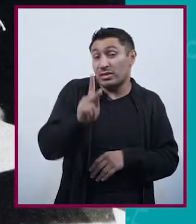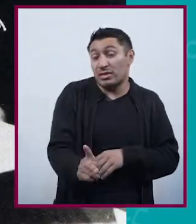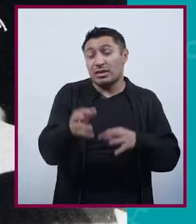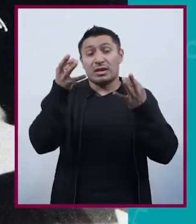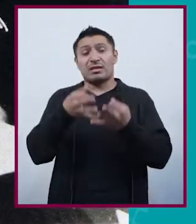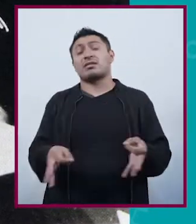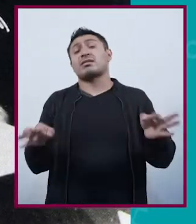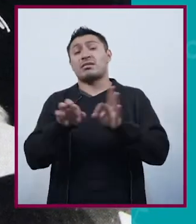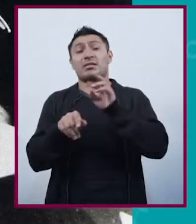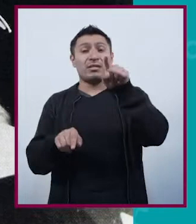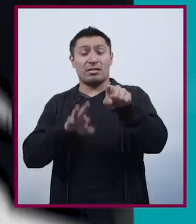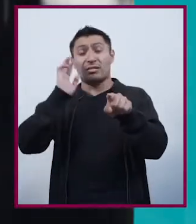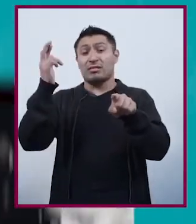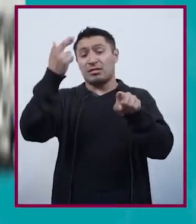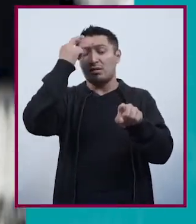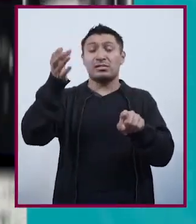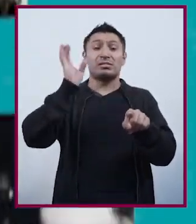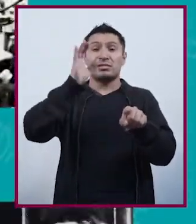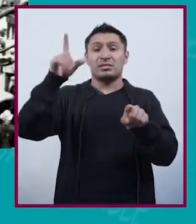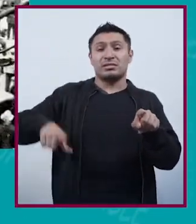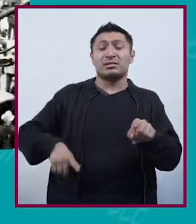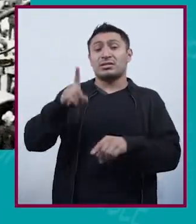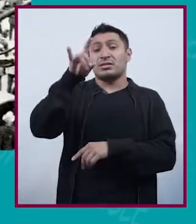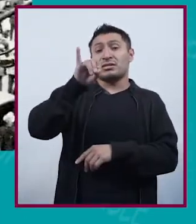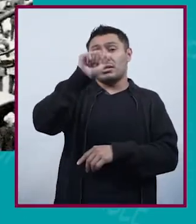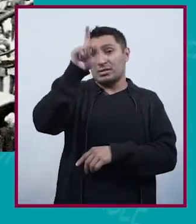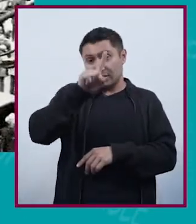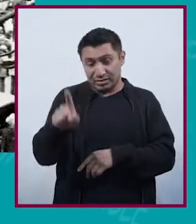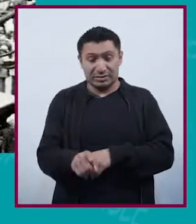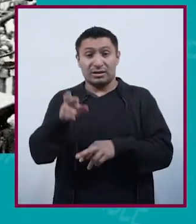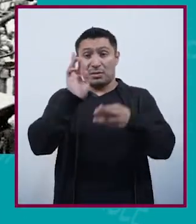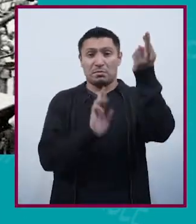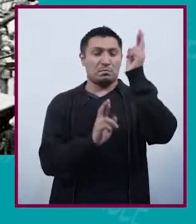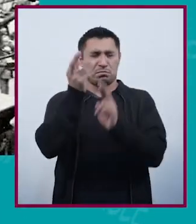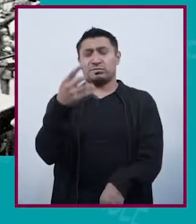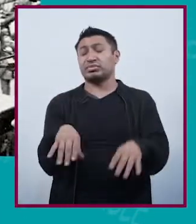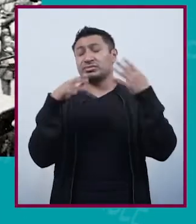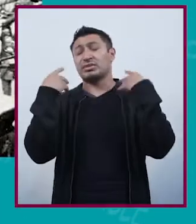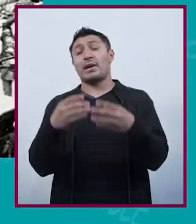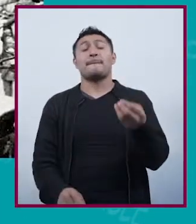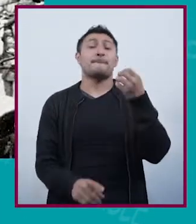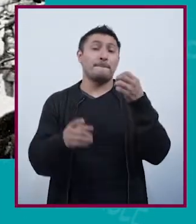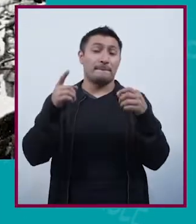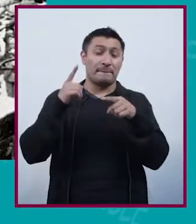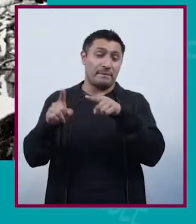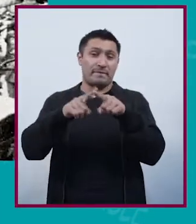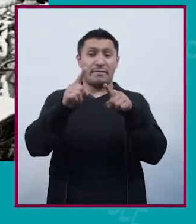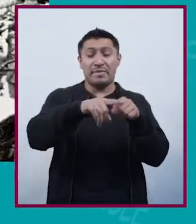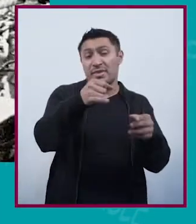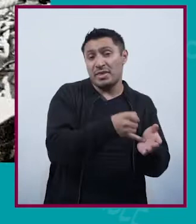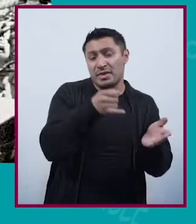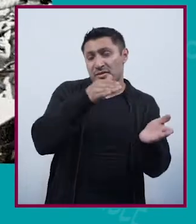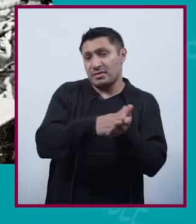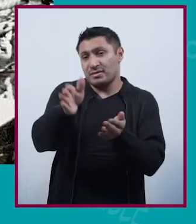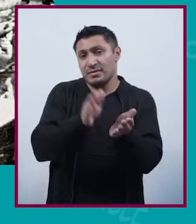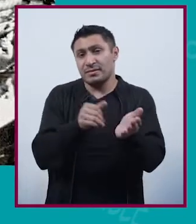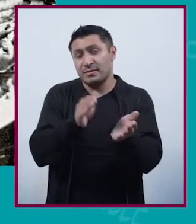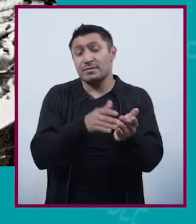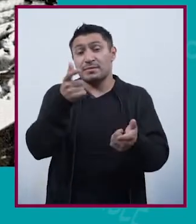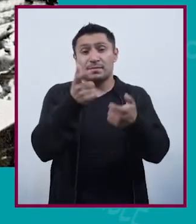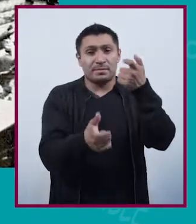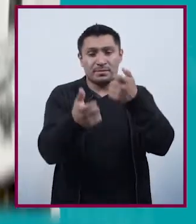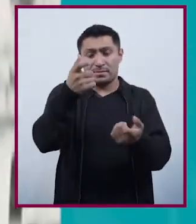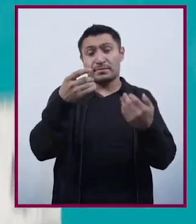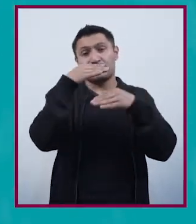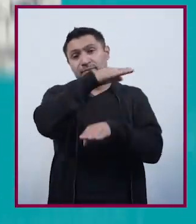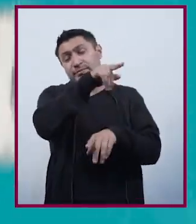Sin embargo, es importante recordar que durante el Porfiriato y la Revolución existieron gran variedad de papel moneda emitidos por la